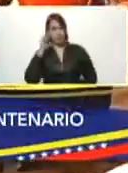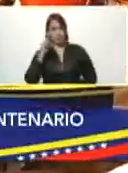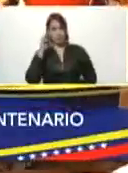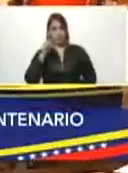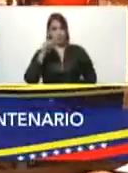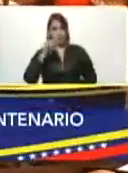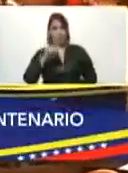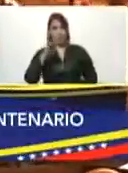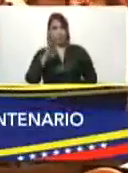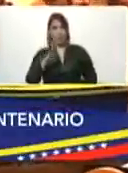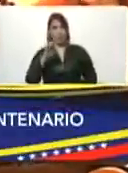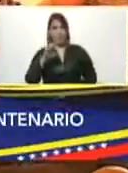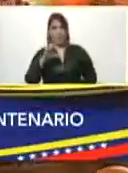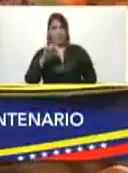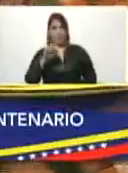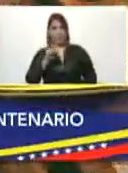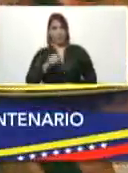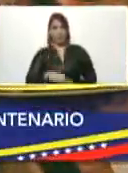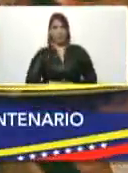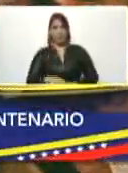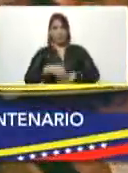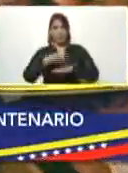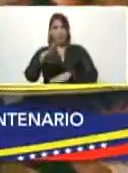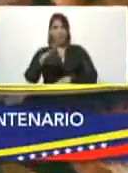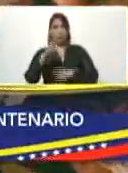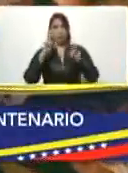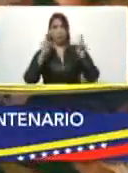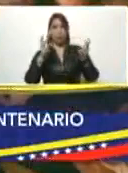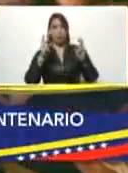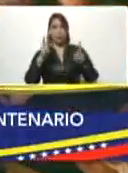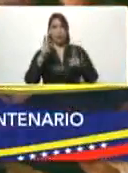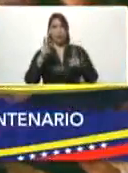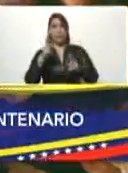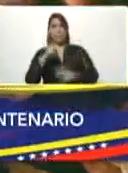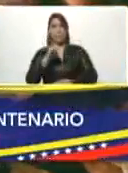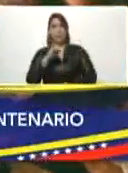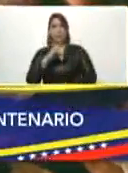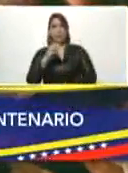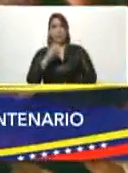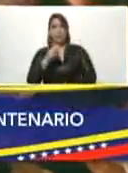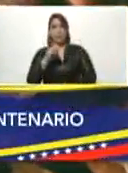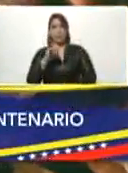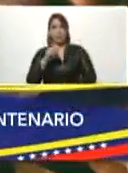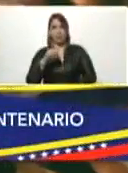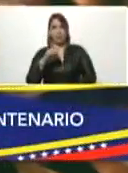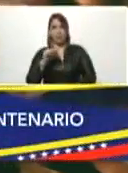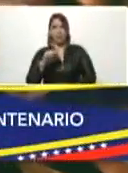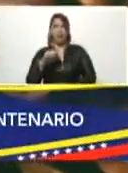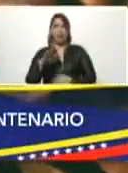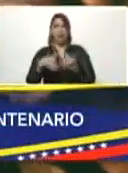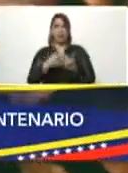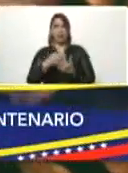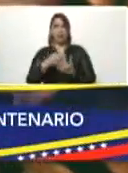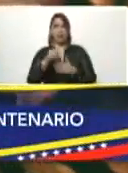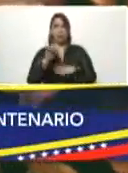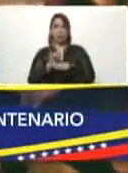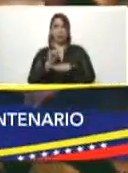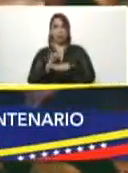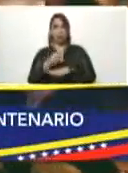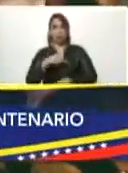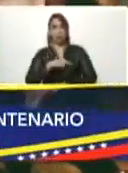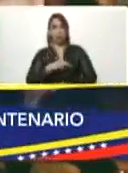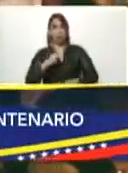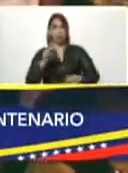Adelis Freites, que nos dejó ese tema de Pichincha a Cumaná. Y junto con estos músicos maravillosos, pues nos